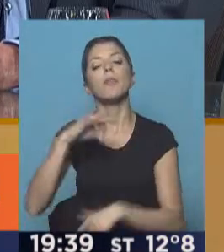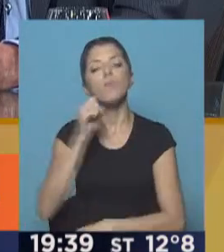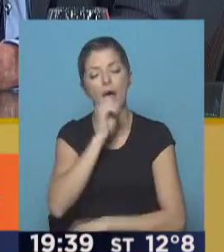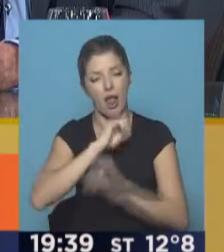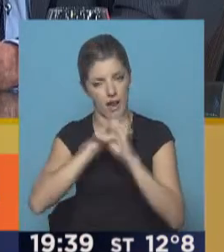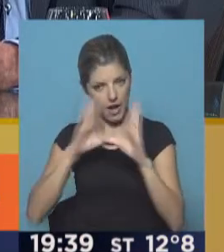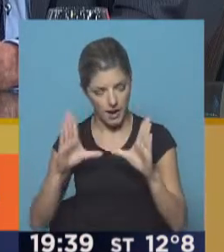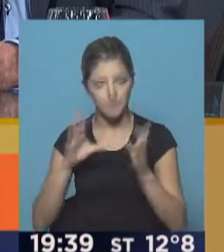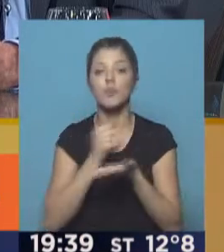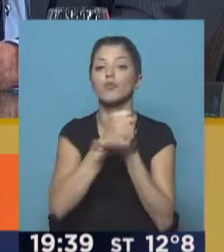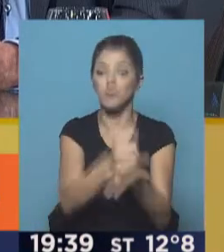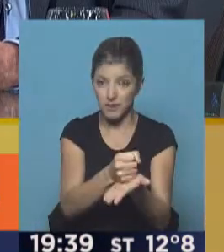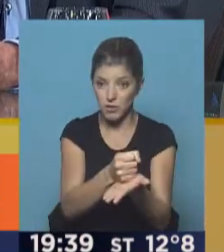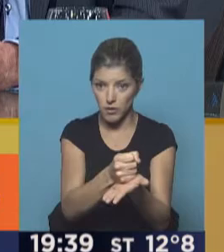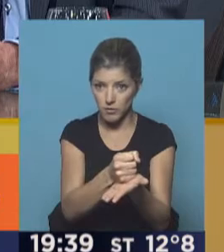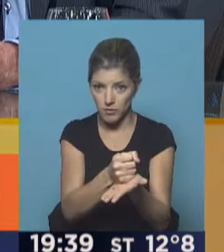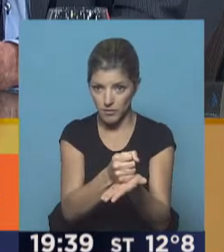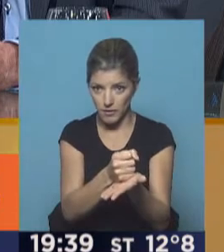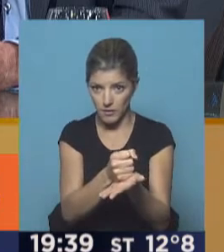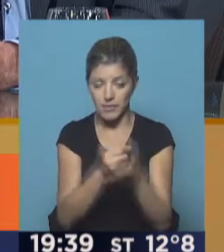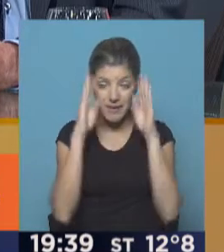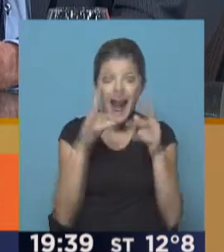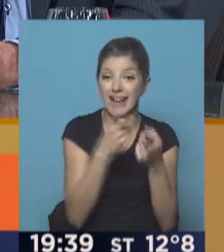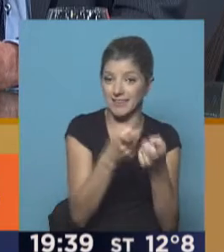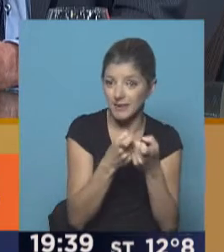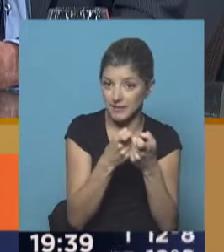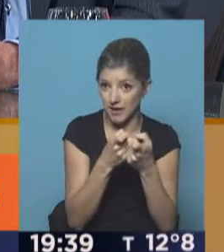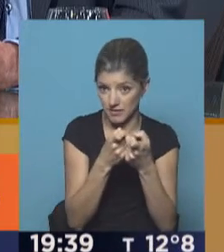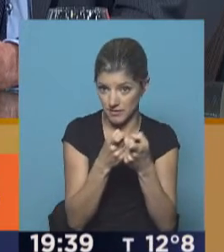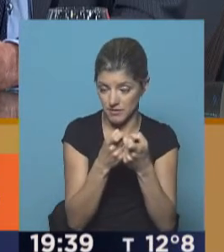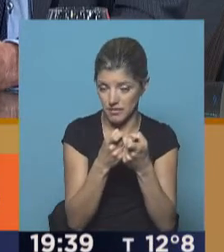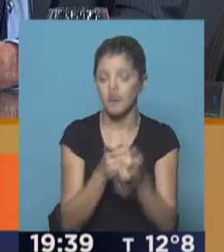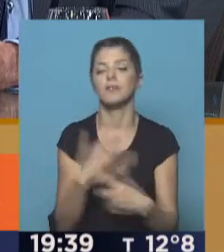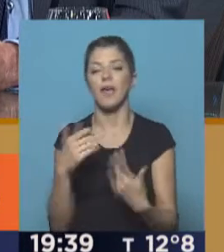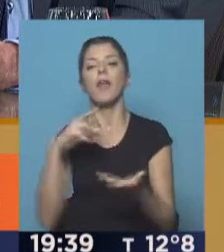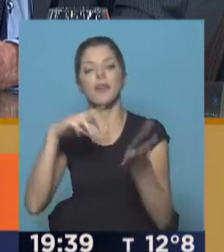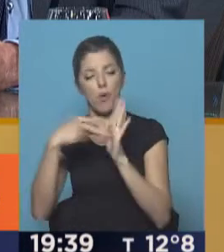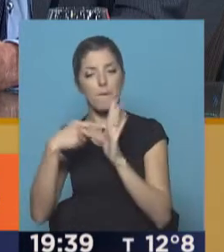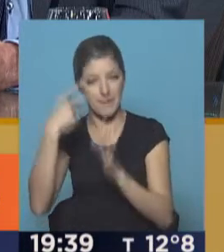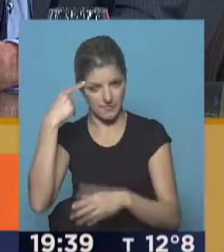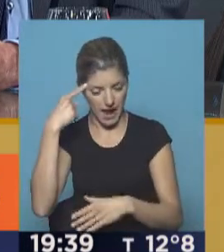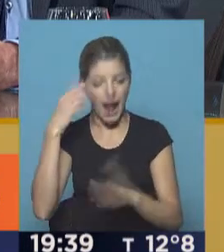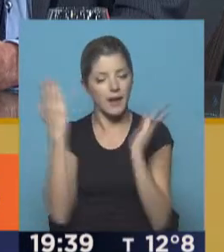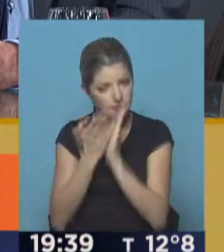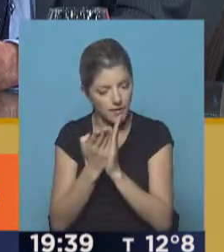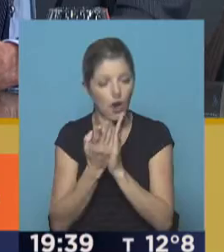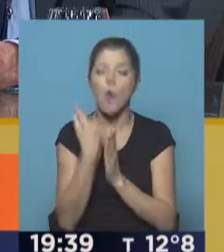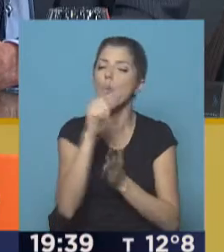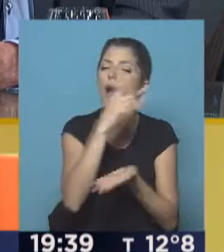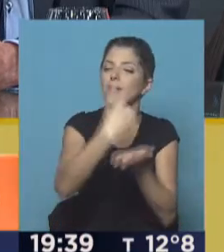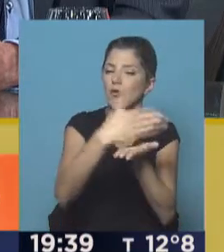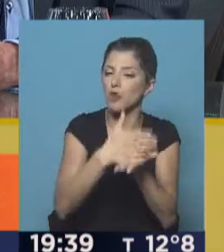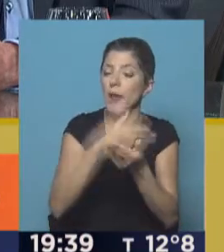subsidio tiene que ir a la demanda, no a la oferta, ¿sí? Entonces hay que definir bien qué segmentos de la población no pueden pagar y de alguna